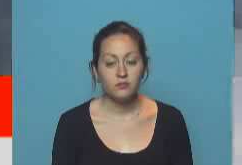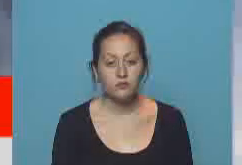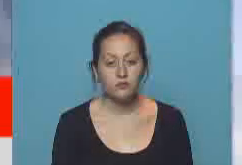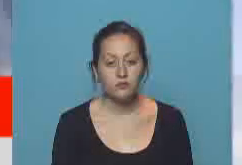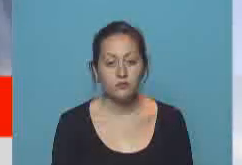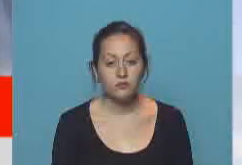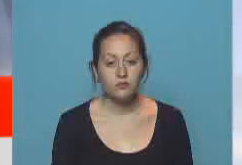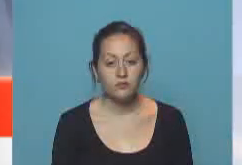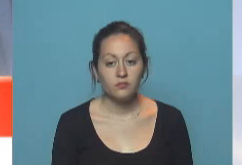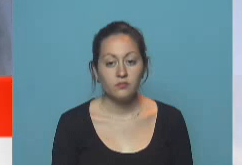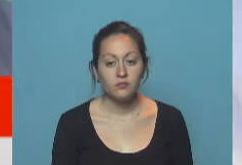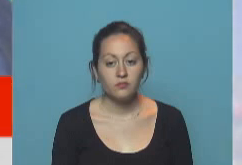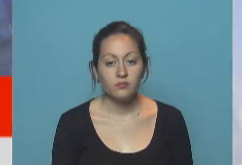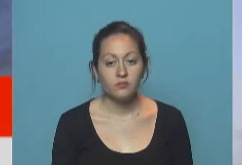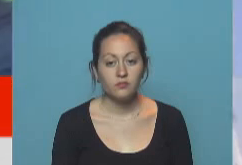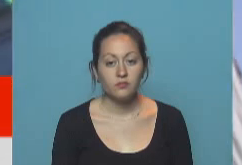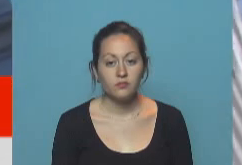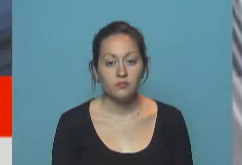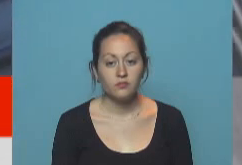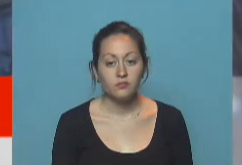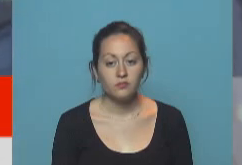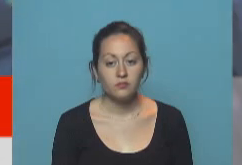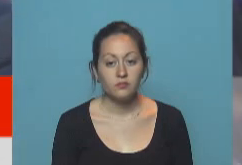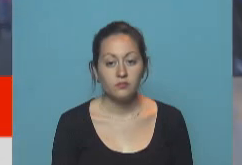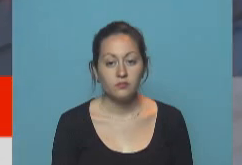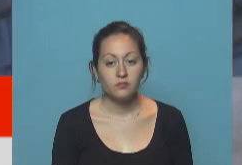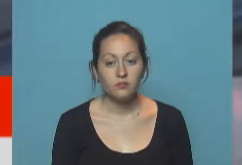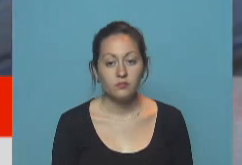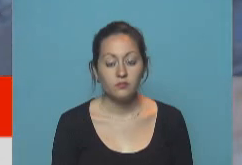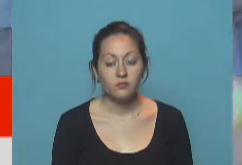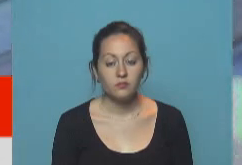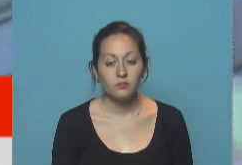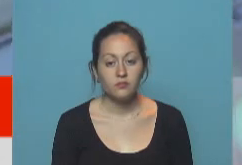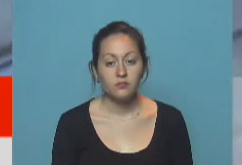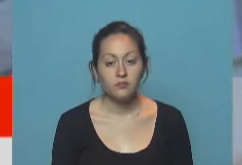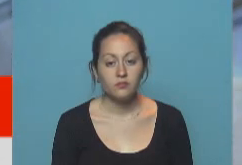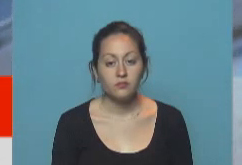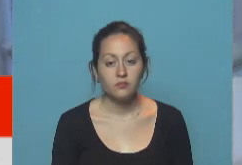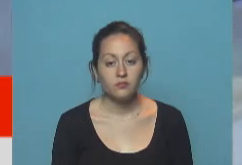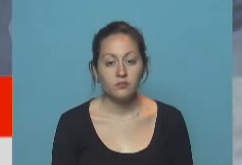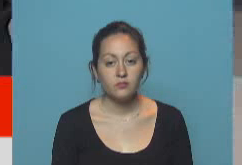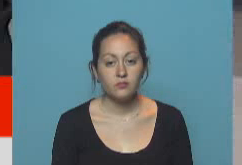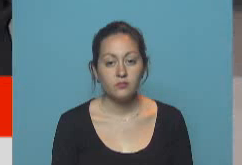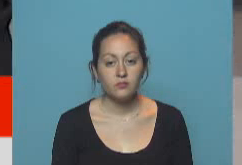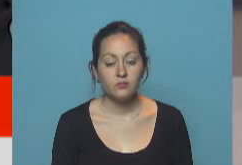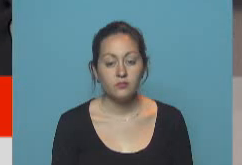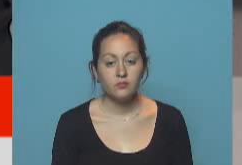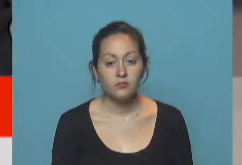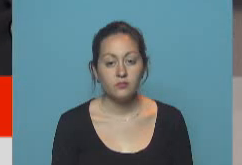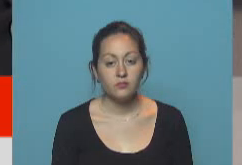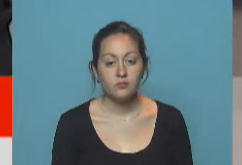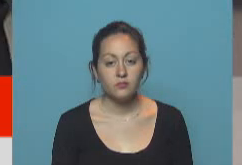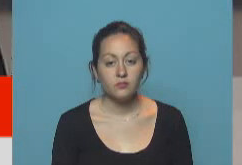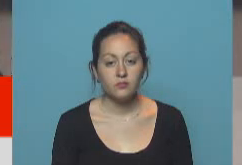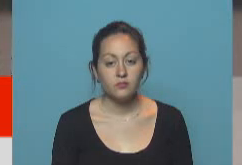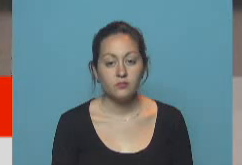Nisman, hablan de un homicidio, mejor dicho, de un magnicidio. Por lo tanto, piden que esto pase a la justicia federal. Y la fiscal